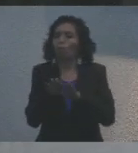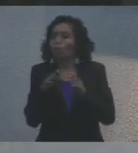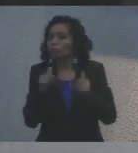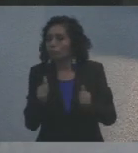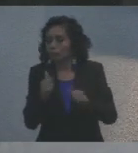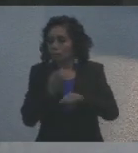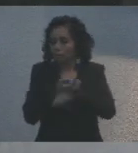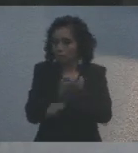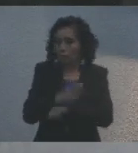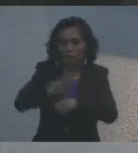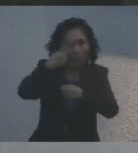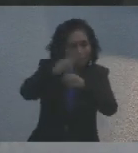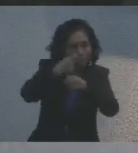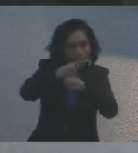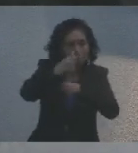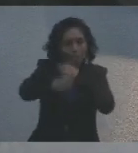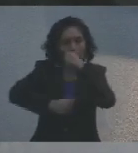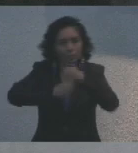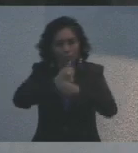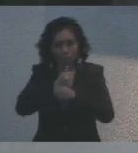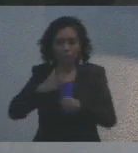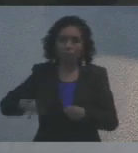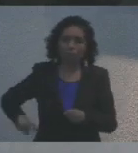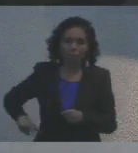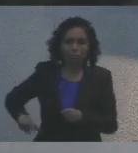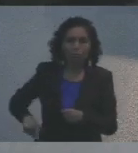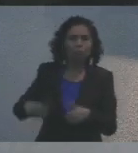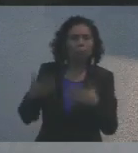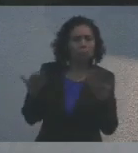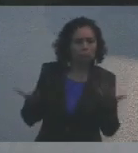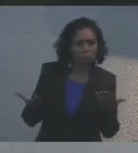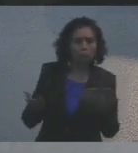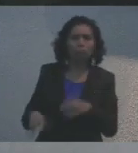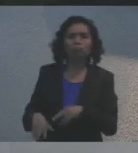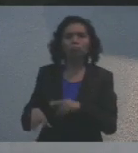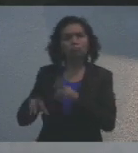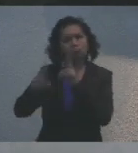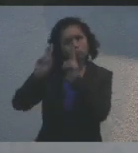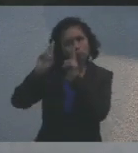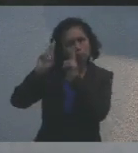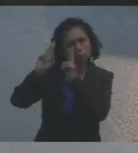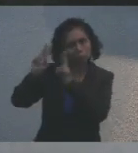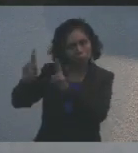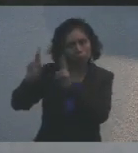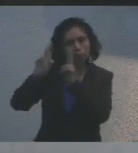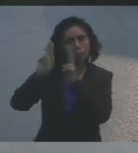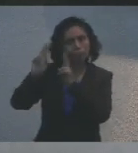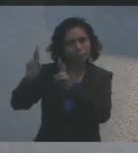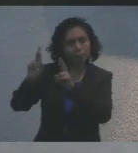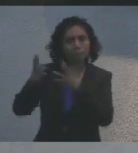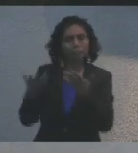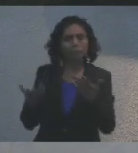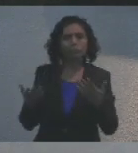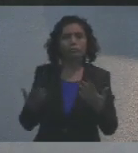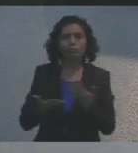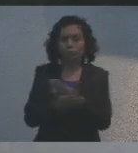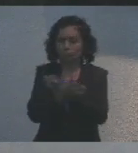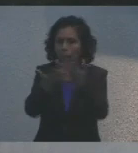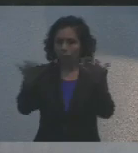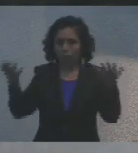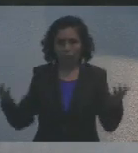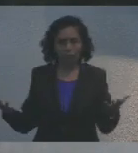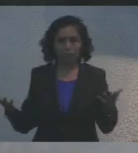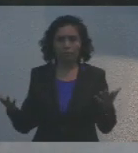este primer año de gobierno se debe reconocer el respeto que impulsa y fortalece la vida democrática de